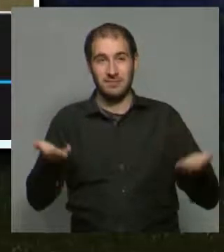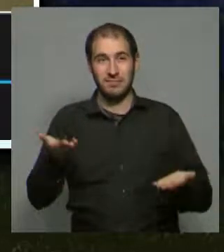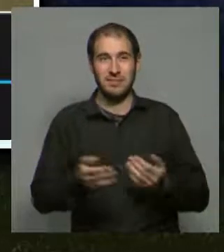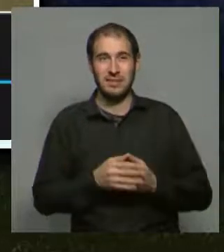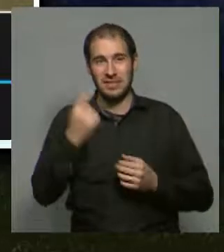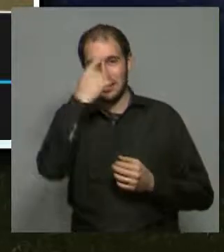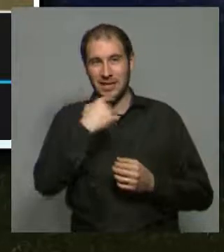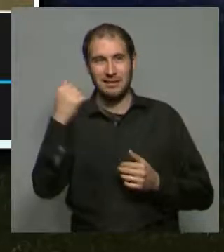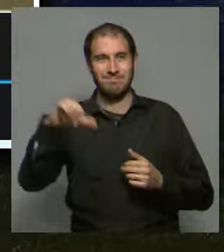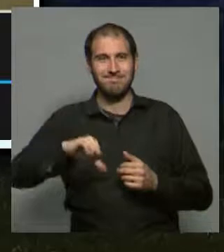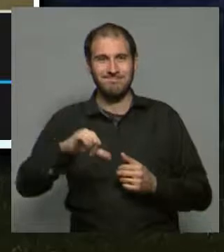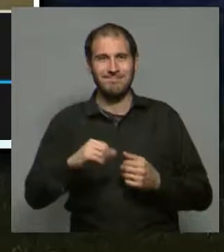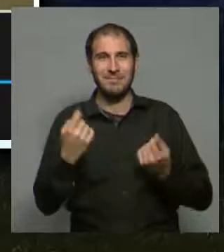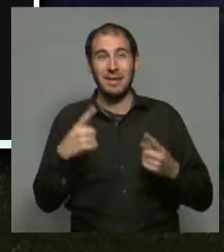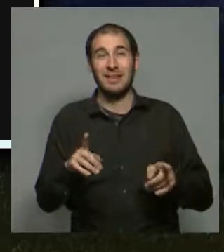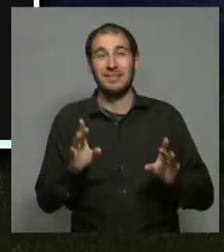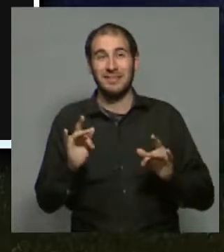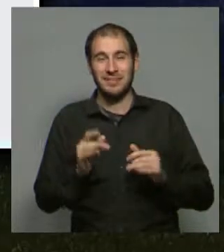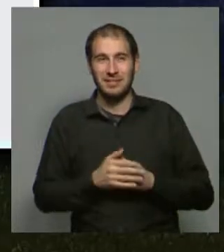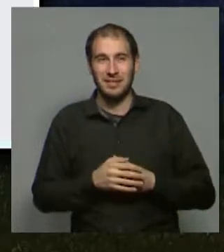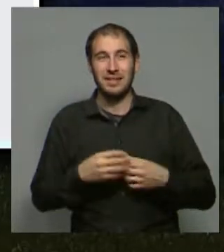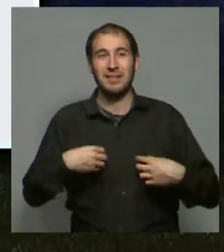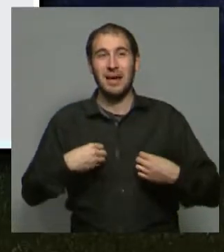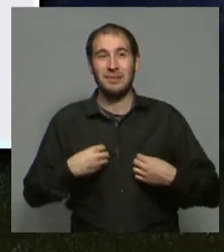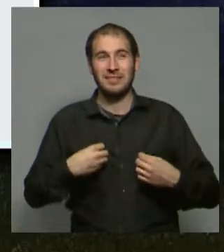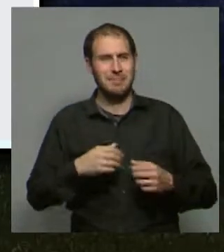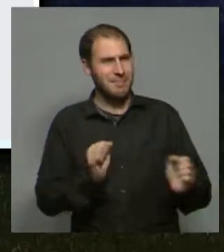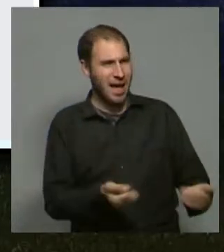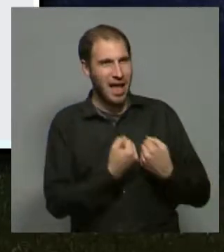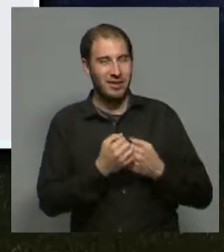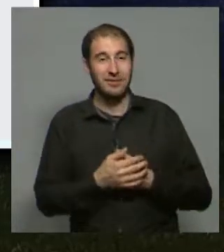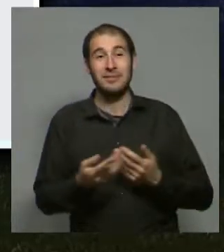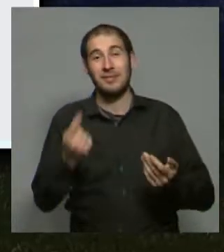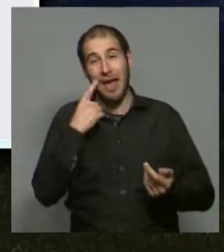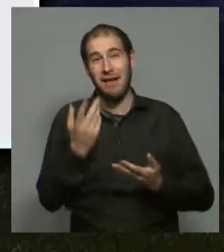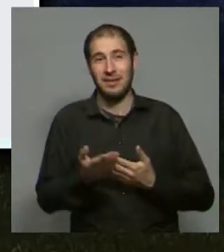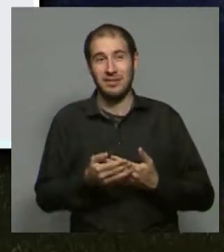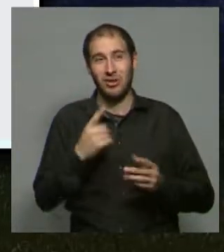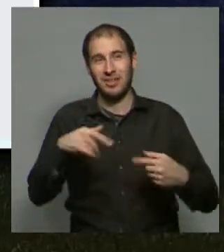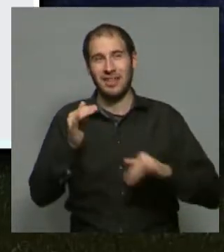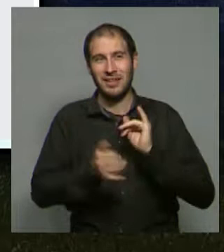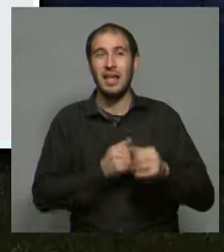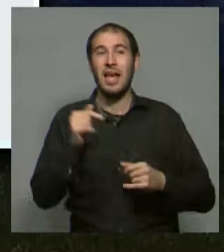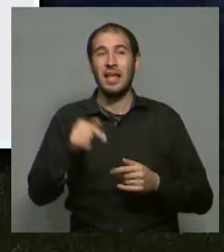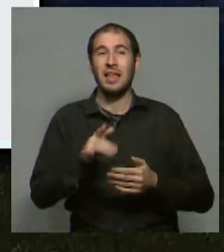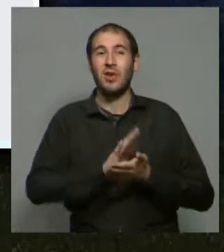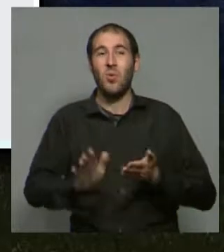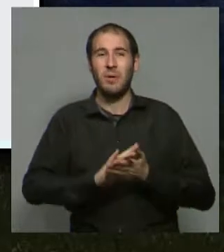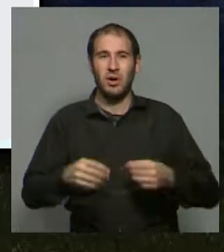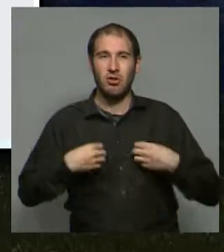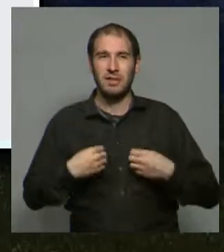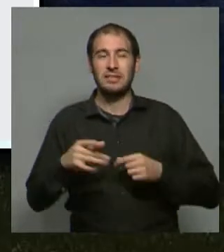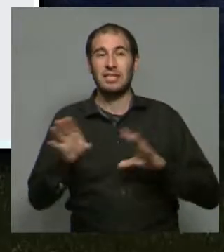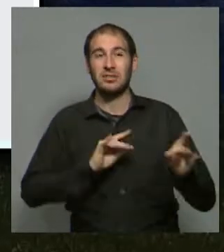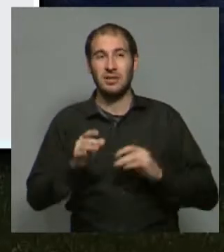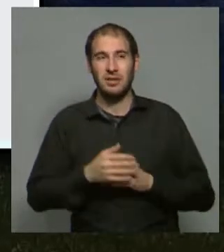acompaña a la cara Ángel Di María porque me va complicada, pero la camiseta... Sea malo. Bueno, no sé, había que decir algo. Esta es la nueva indumentaria de la selección